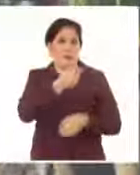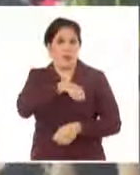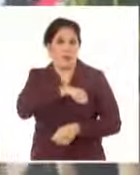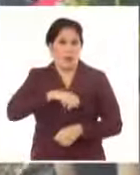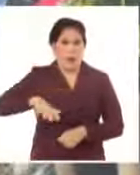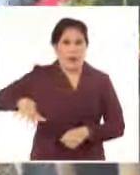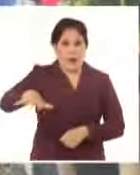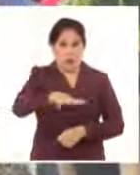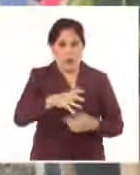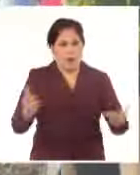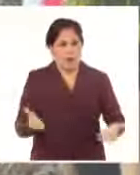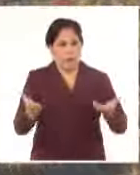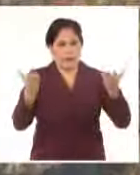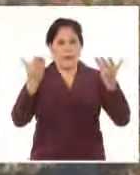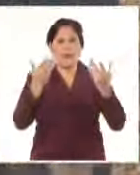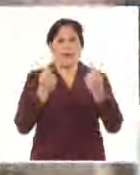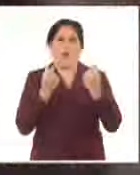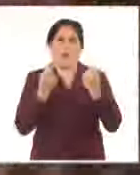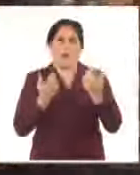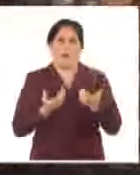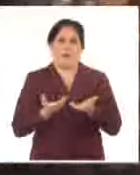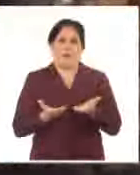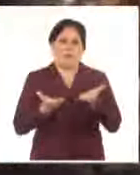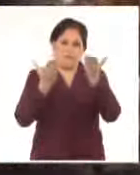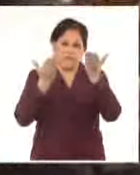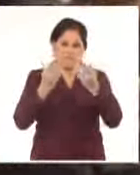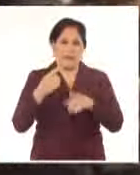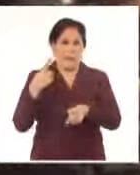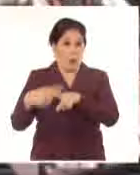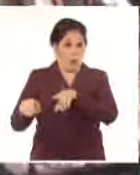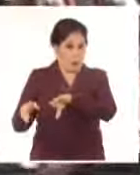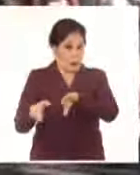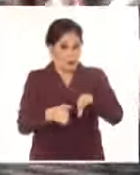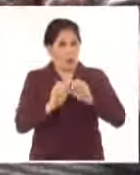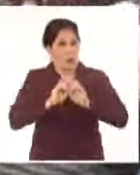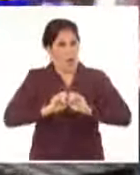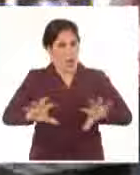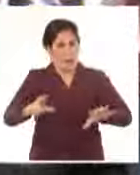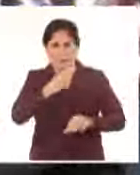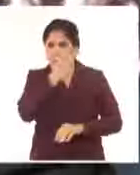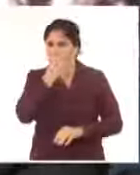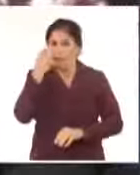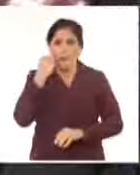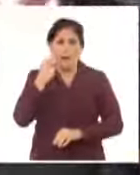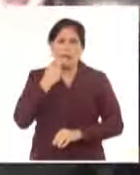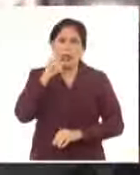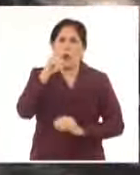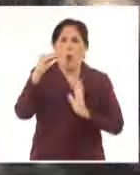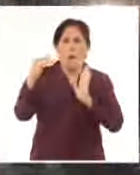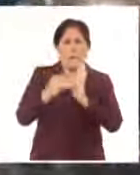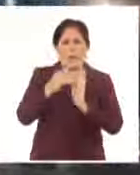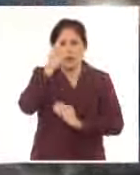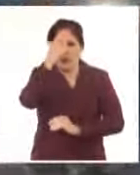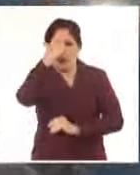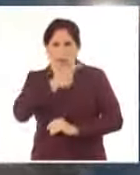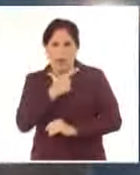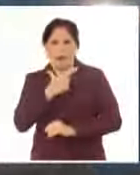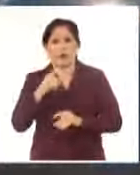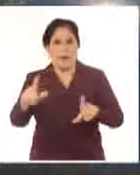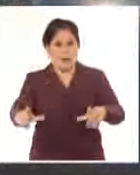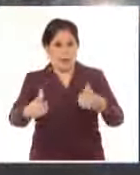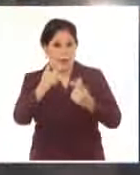hacer avanzar la economía nacional. Impulsados por el ejemplo del apóstol, cerca de 2.000 abileños recibieron el